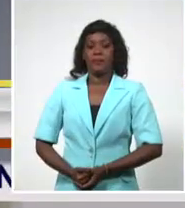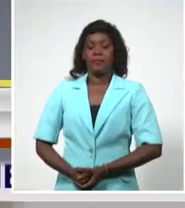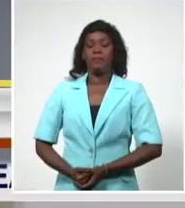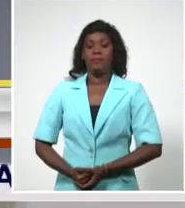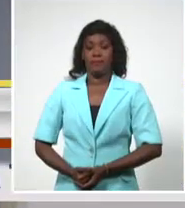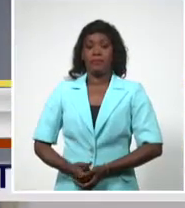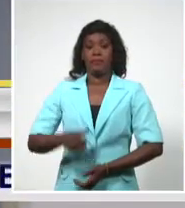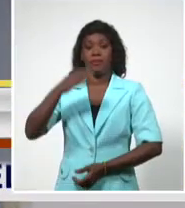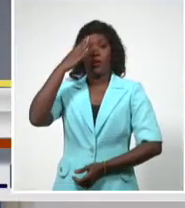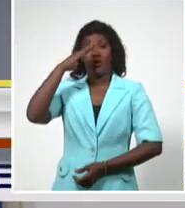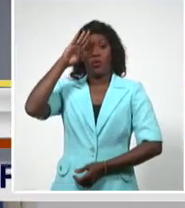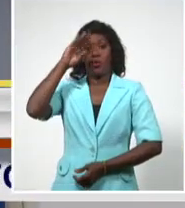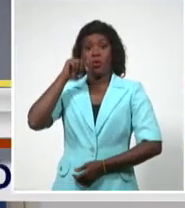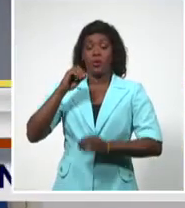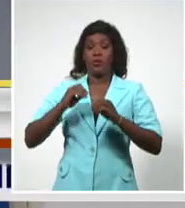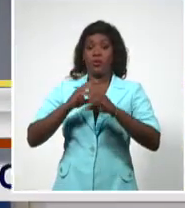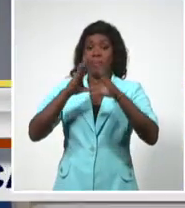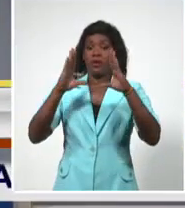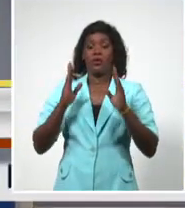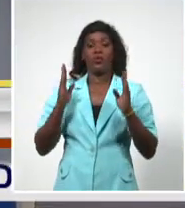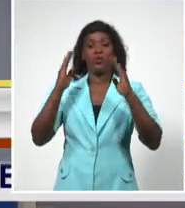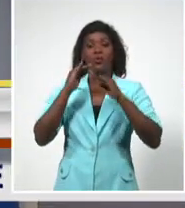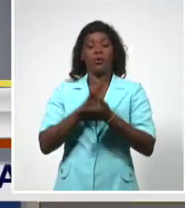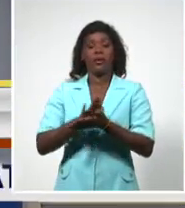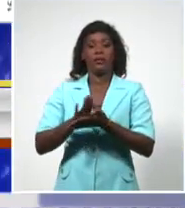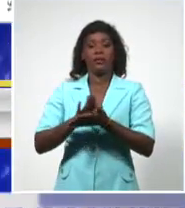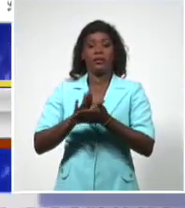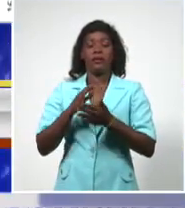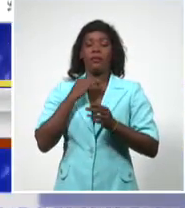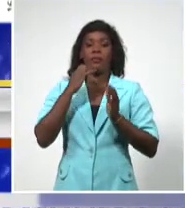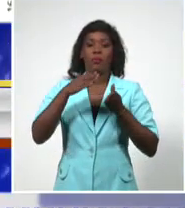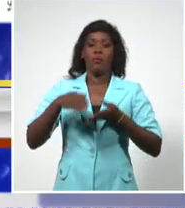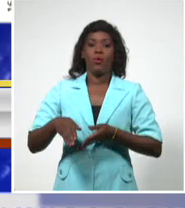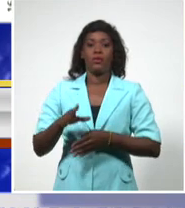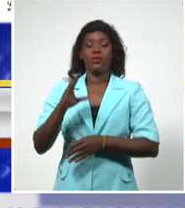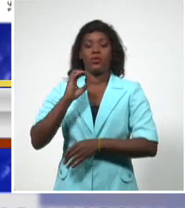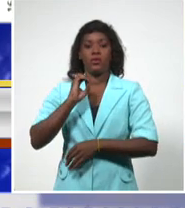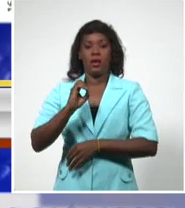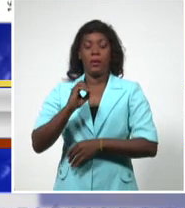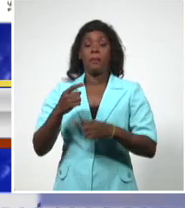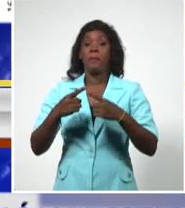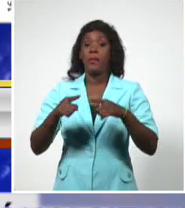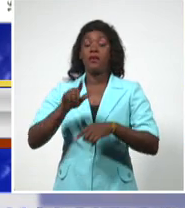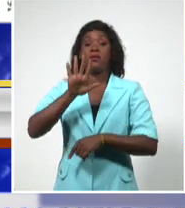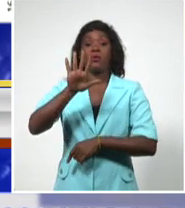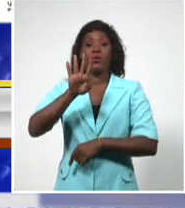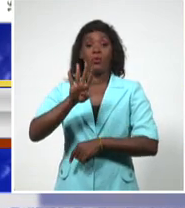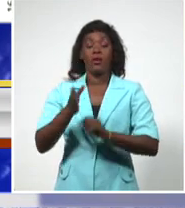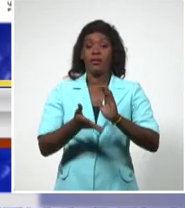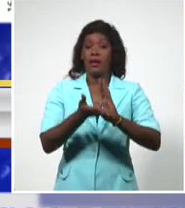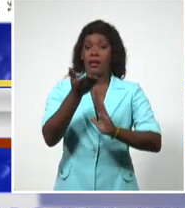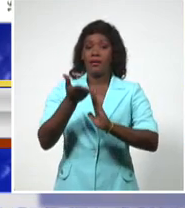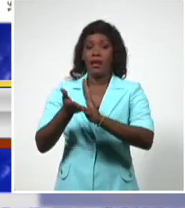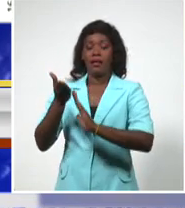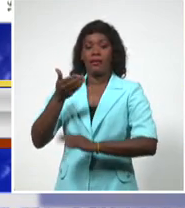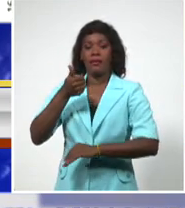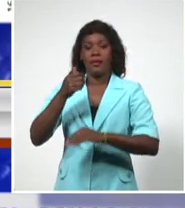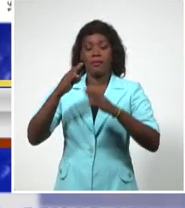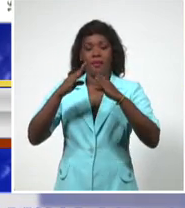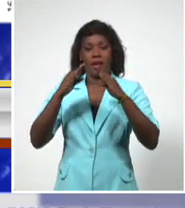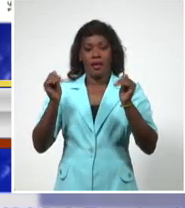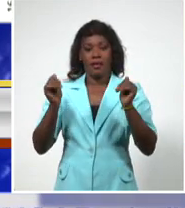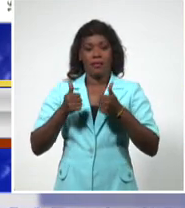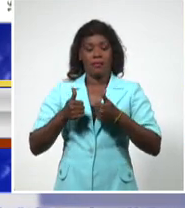Cuba amanece hoy sin reporte de fallecidos a causa de la COVID-19 y con 54 personas de alta médica, por lo que los